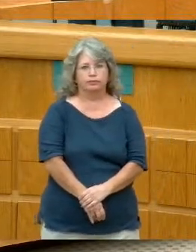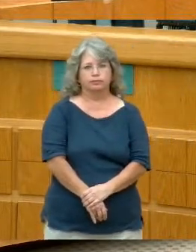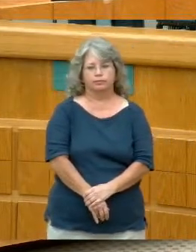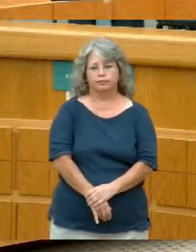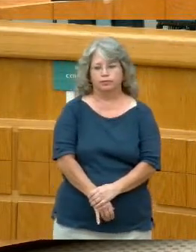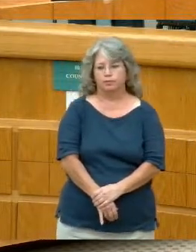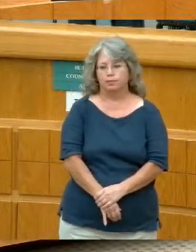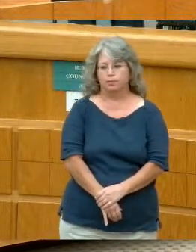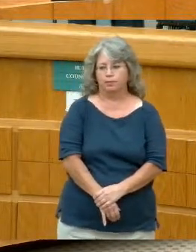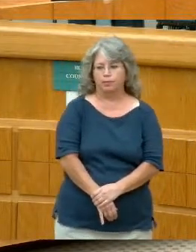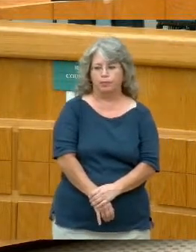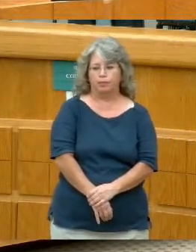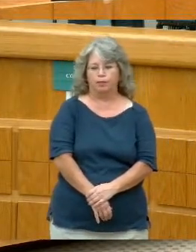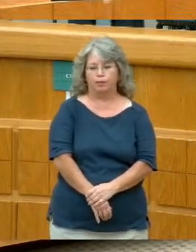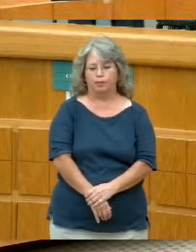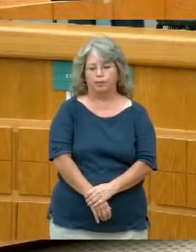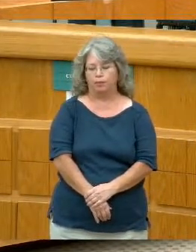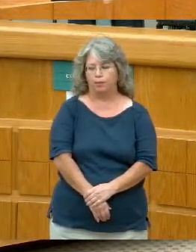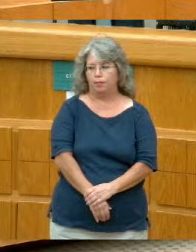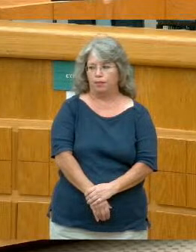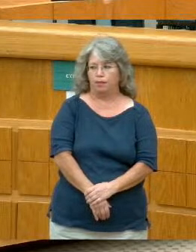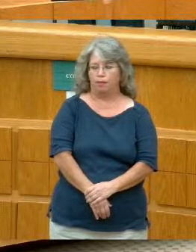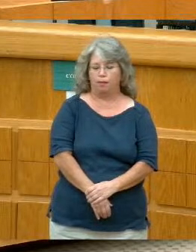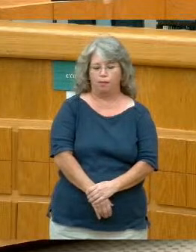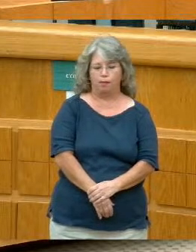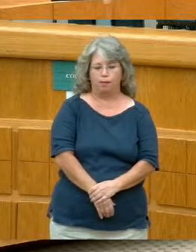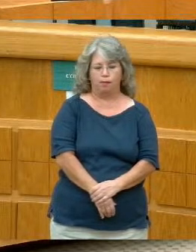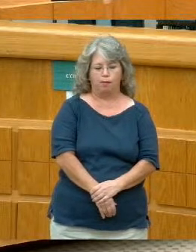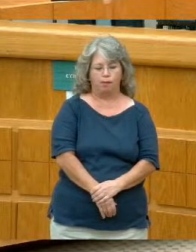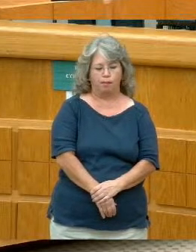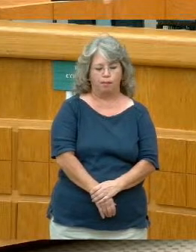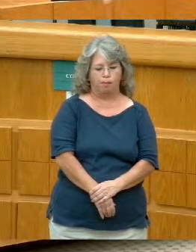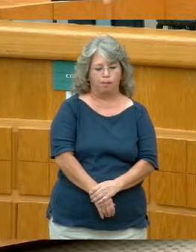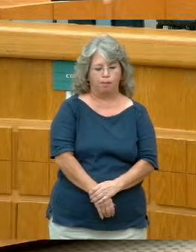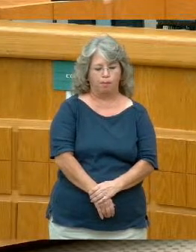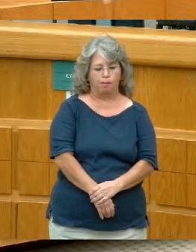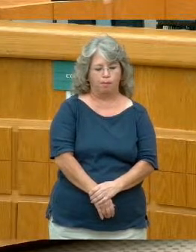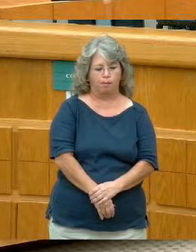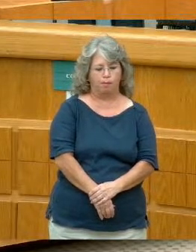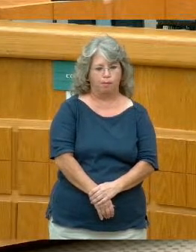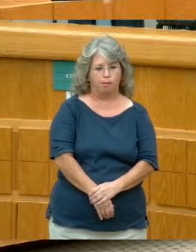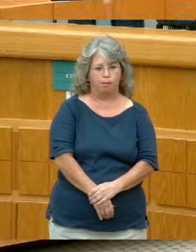de especímenes está programada para el día de mañana. Si usted cuenta con síntomas, se le pide llamar al